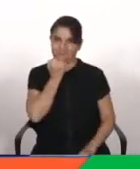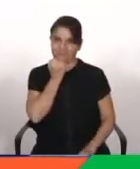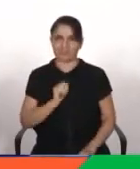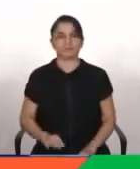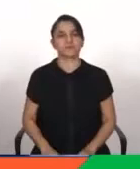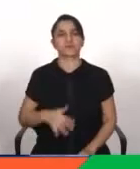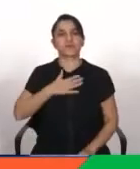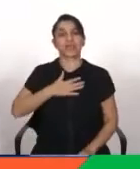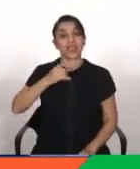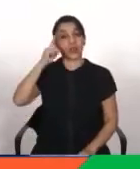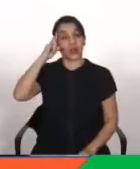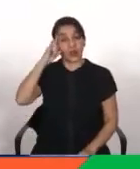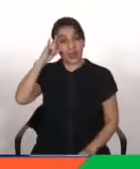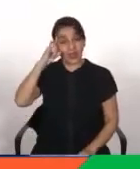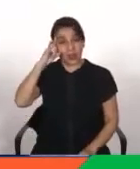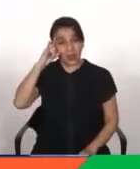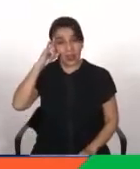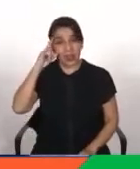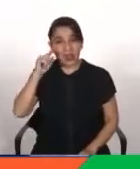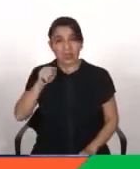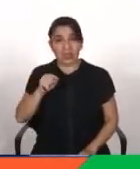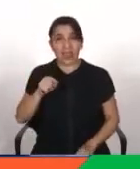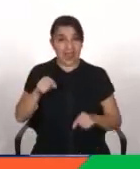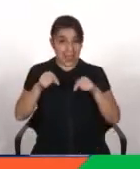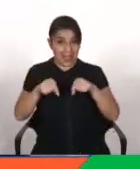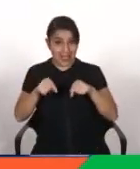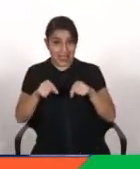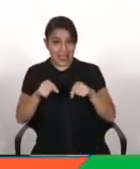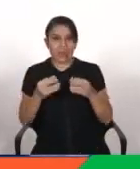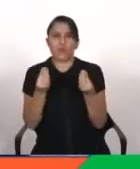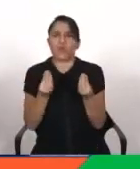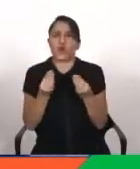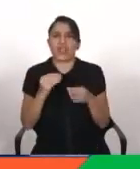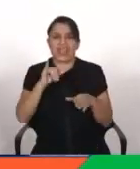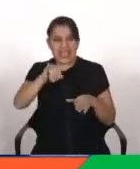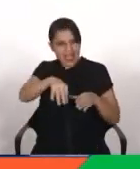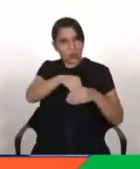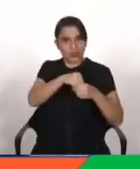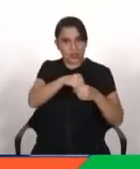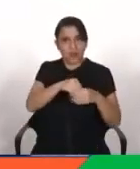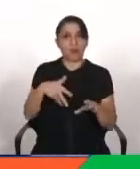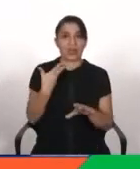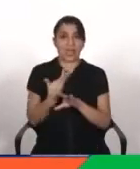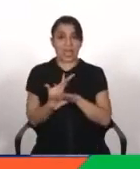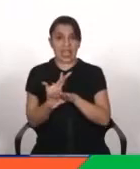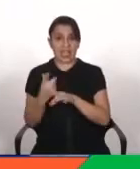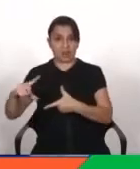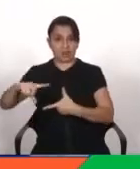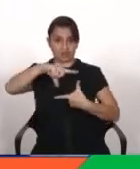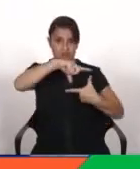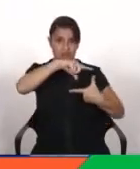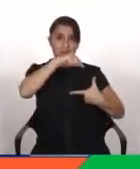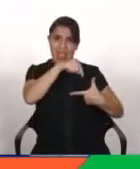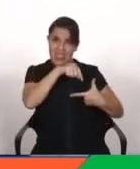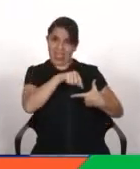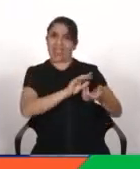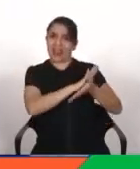que Divulgacon es algo muy inclusivo en este momento porque hay lengua de señas en este momento, pueden